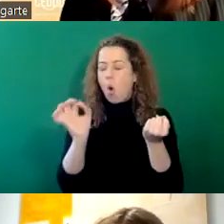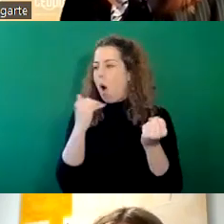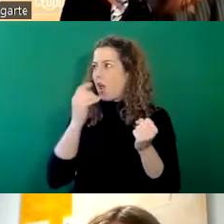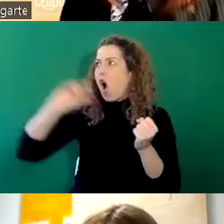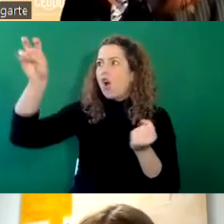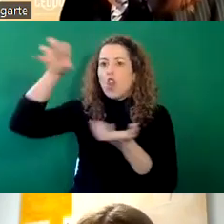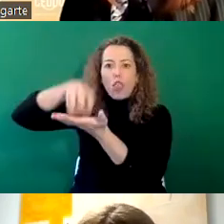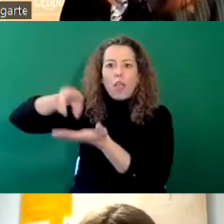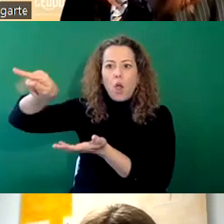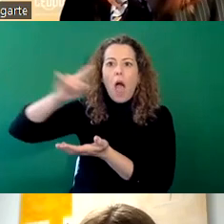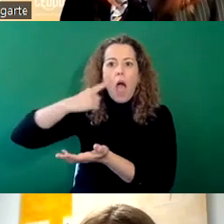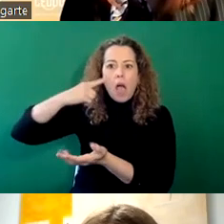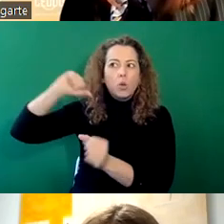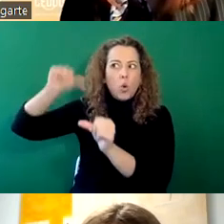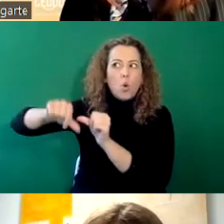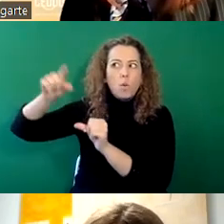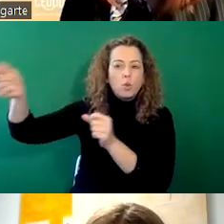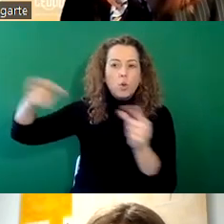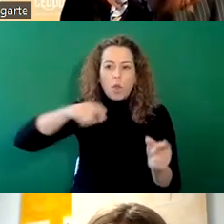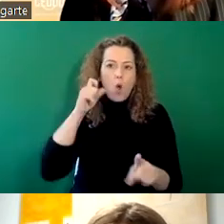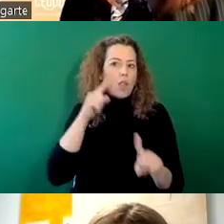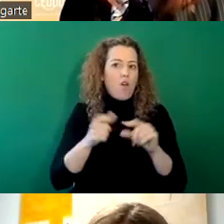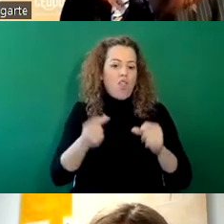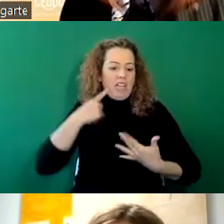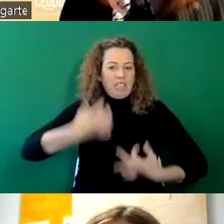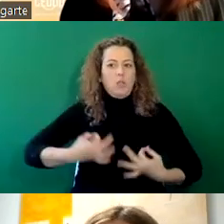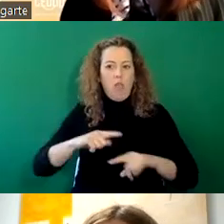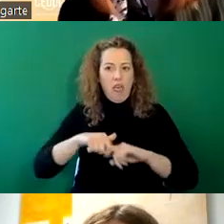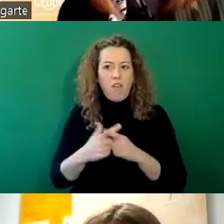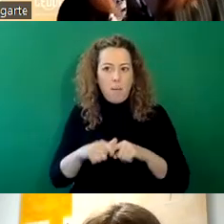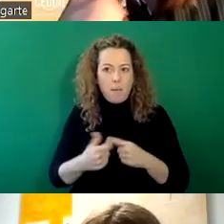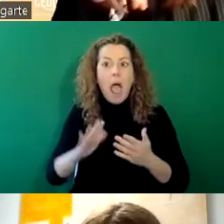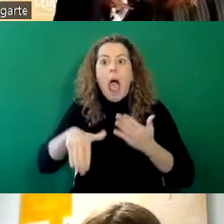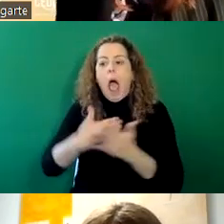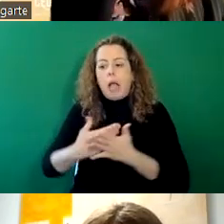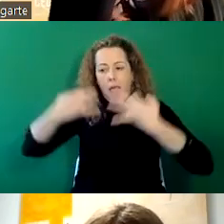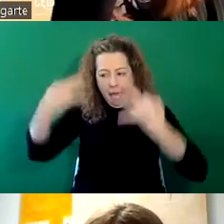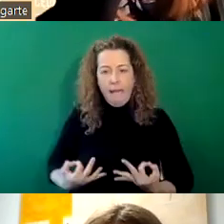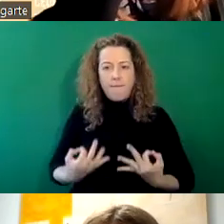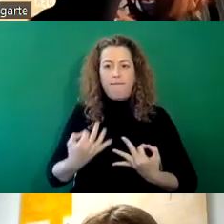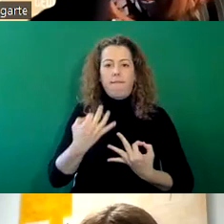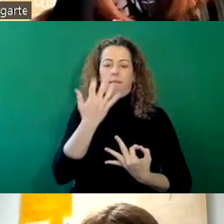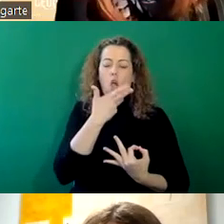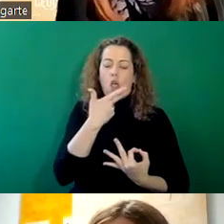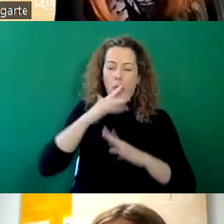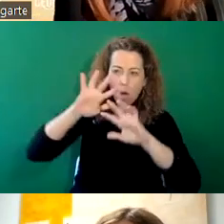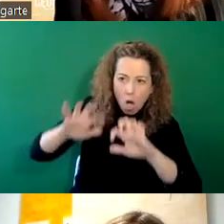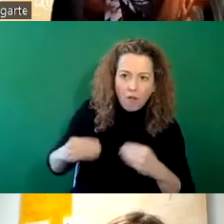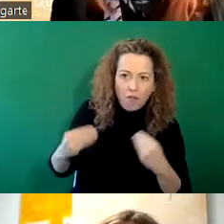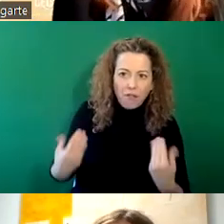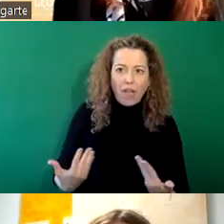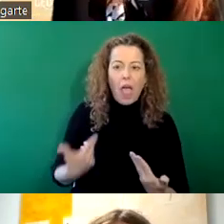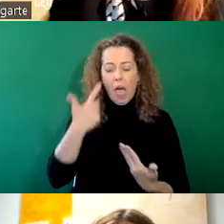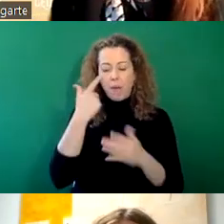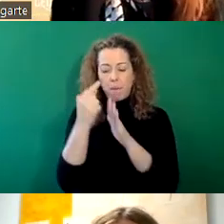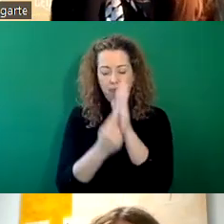sitios con sujeciones, más que todo por garantizar una seguridad a la familia hasta que conocemos a ese residente y vemos qué medidas